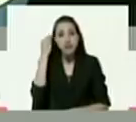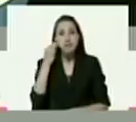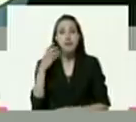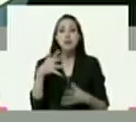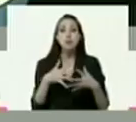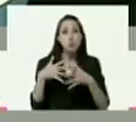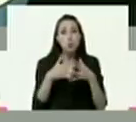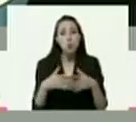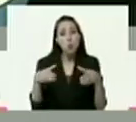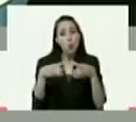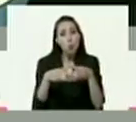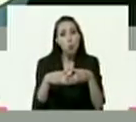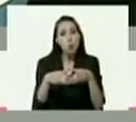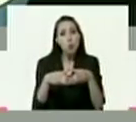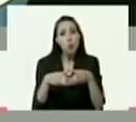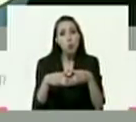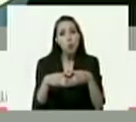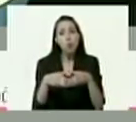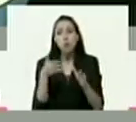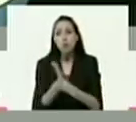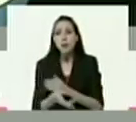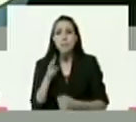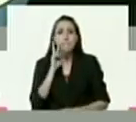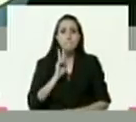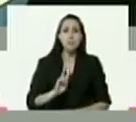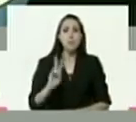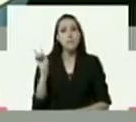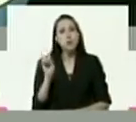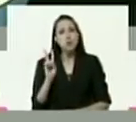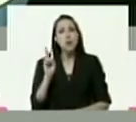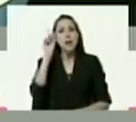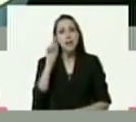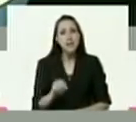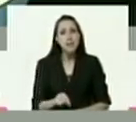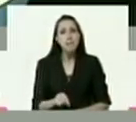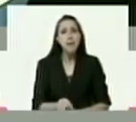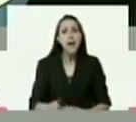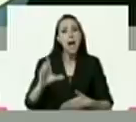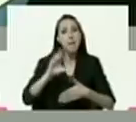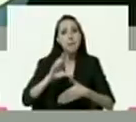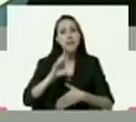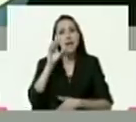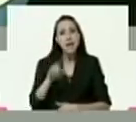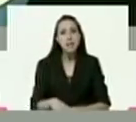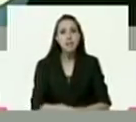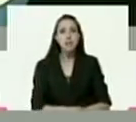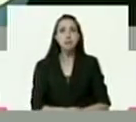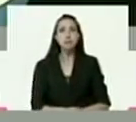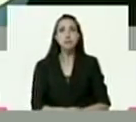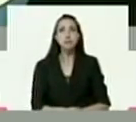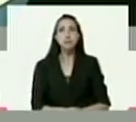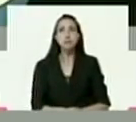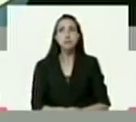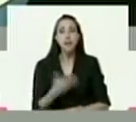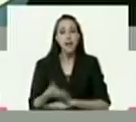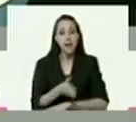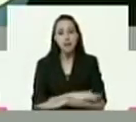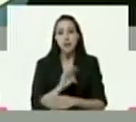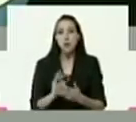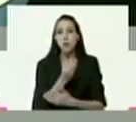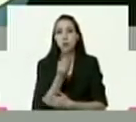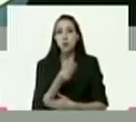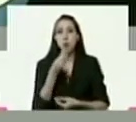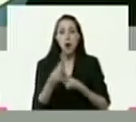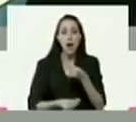Unidos, no solo hacia Venezuela, hacia América Latina, y ese americanismo excepcionalista que desde su fundación han